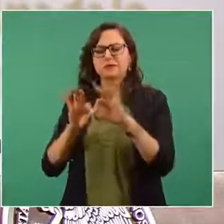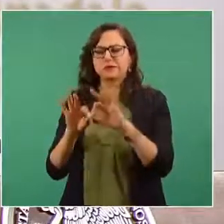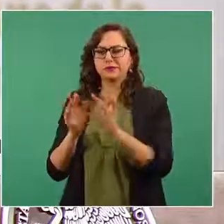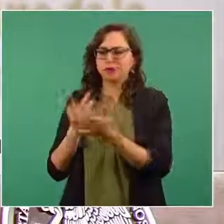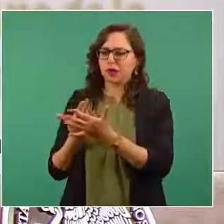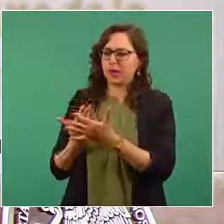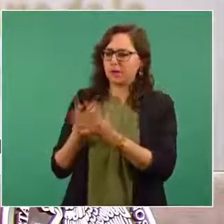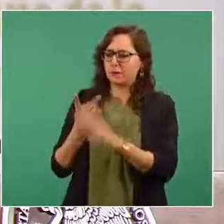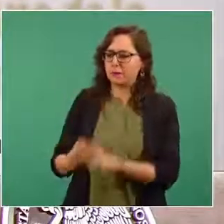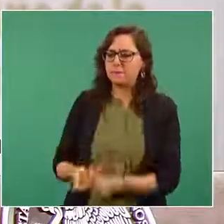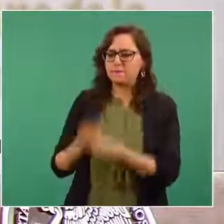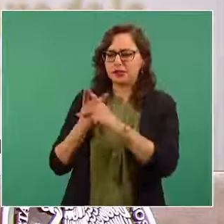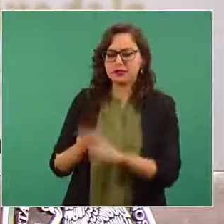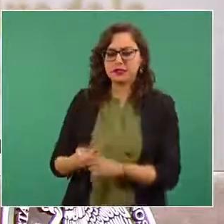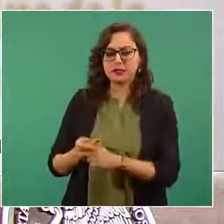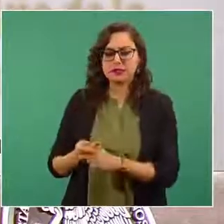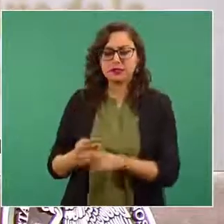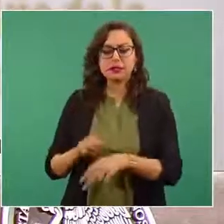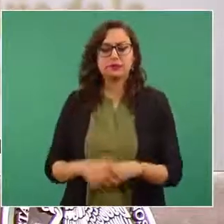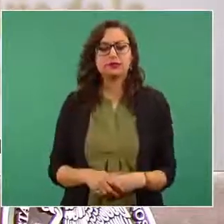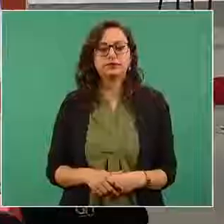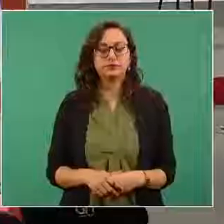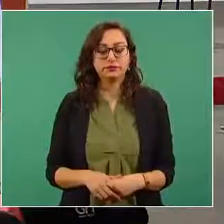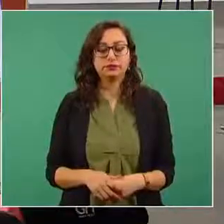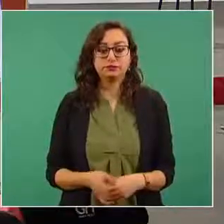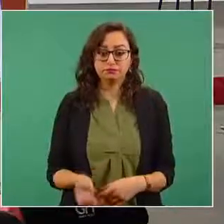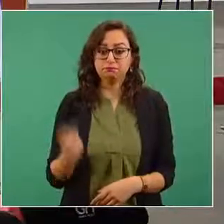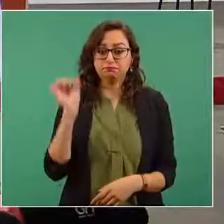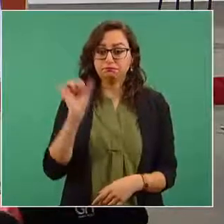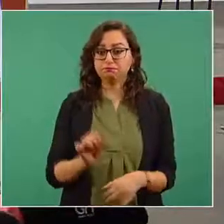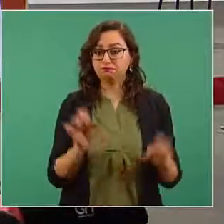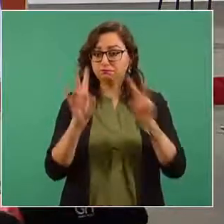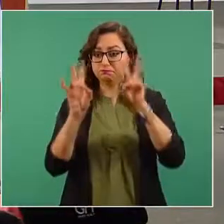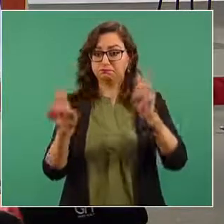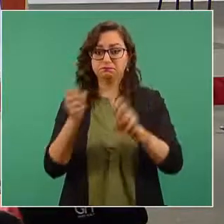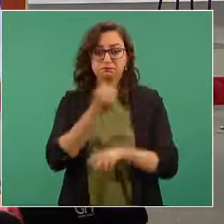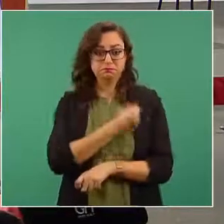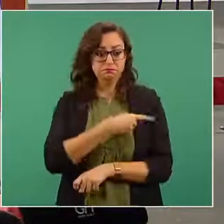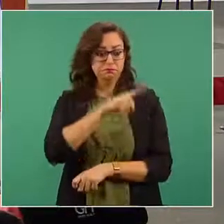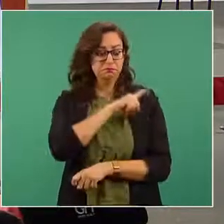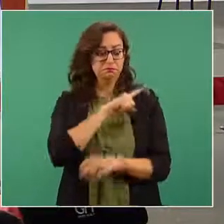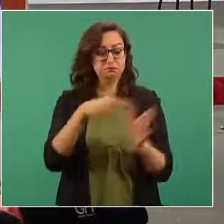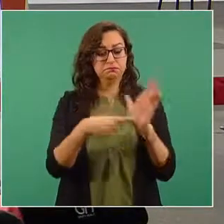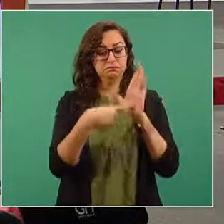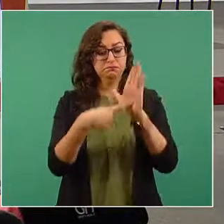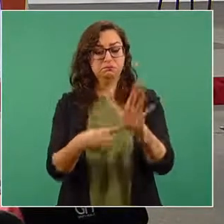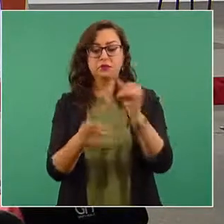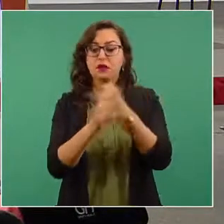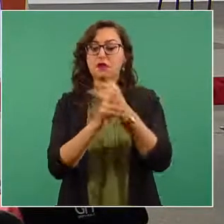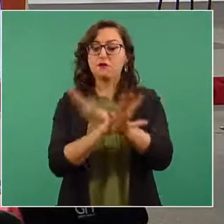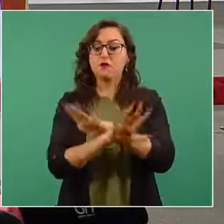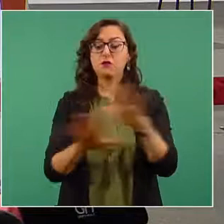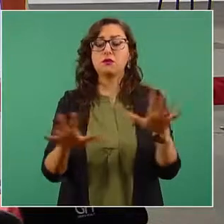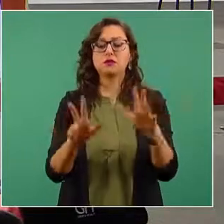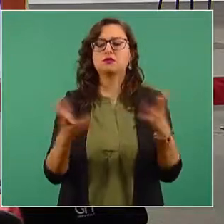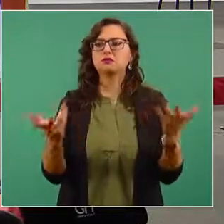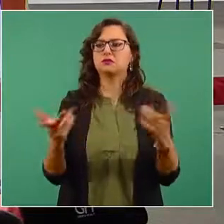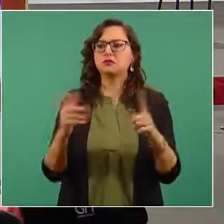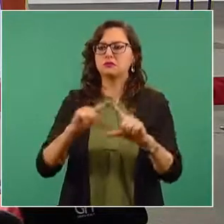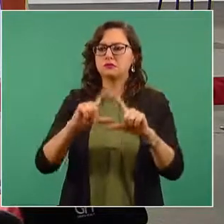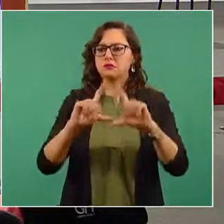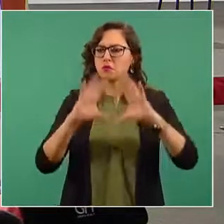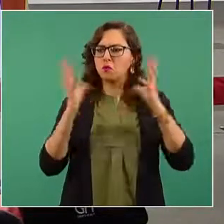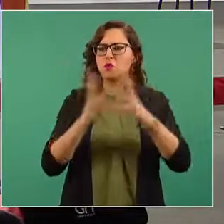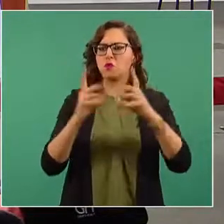presentamos cómo va la pandemia, cuál es el informe técnico que sí recoge mucho de lo que está sucediendo en